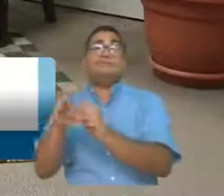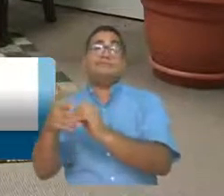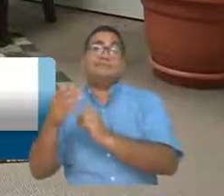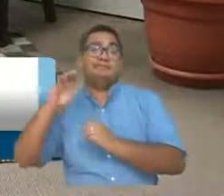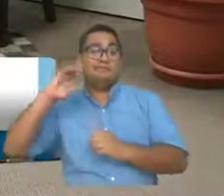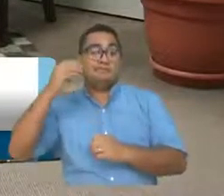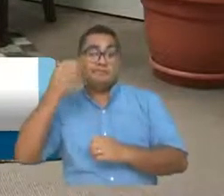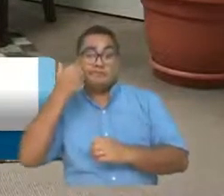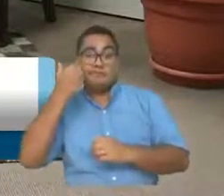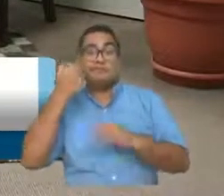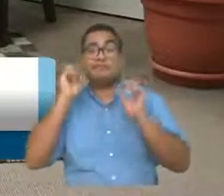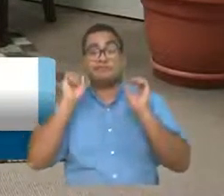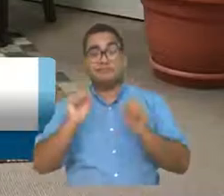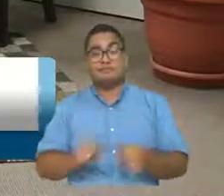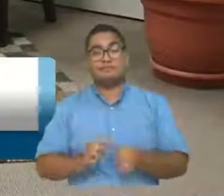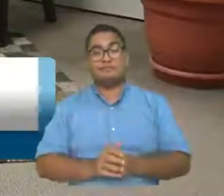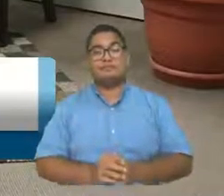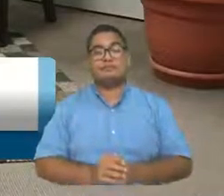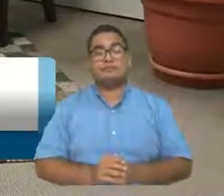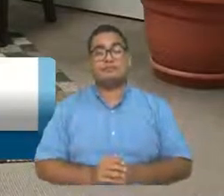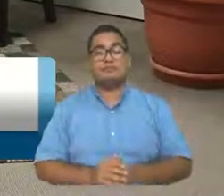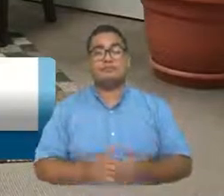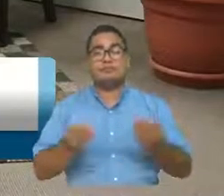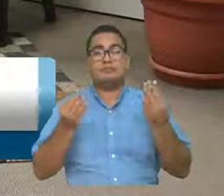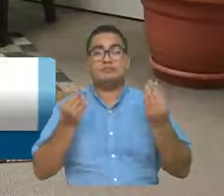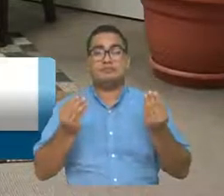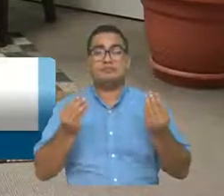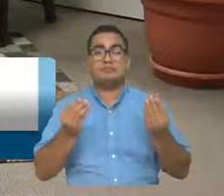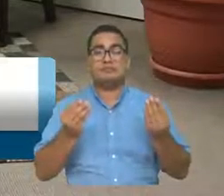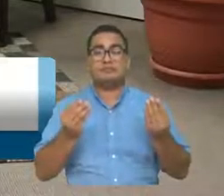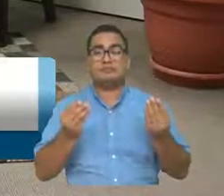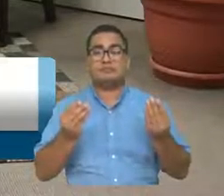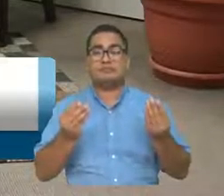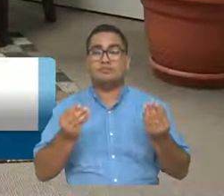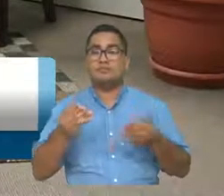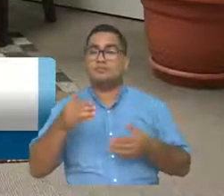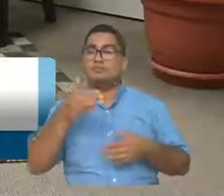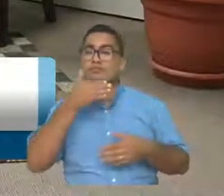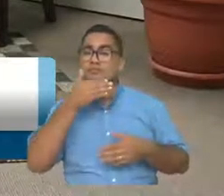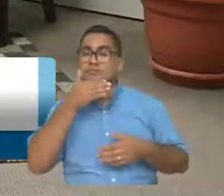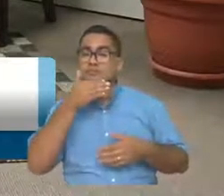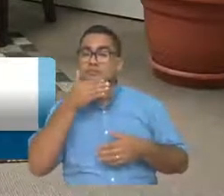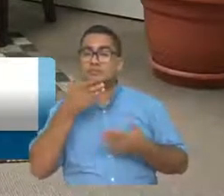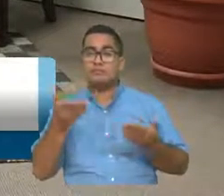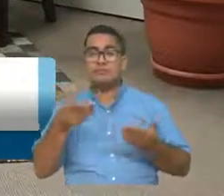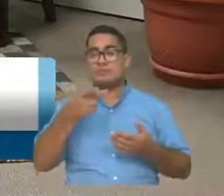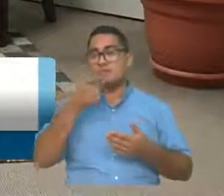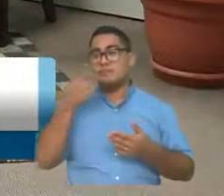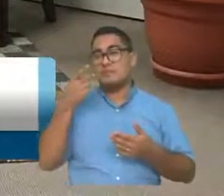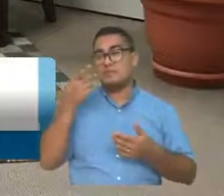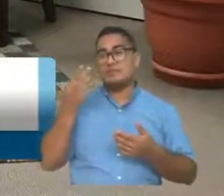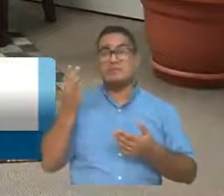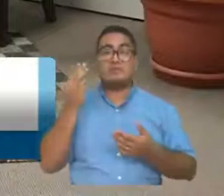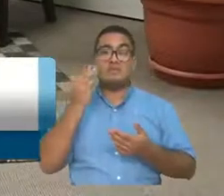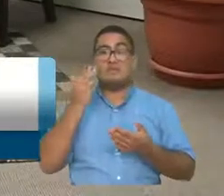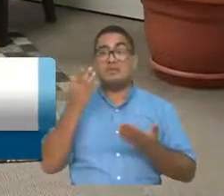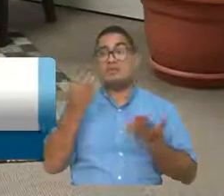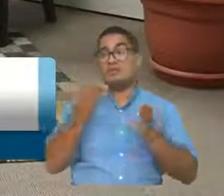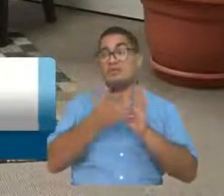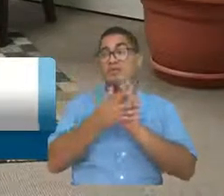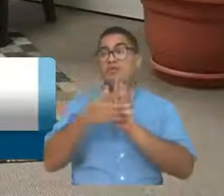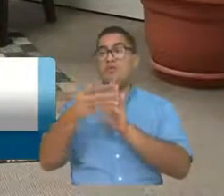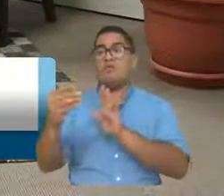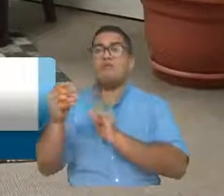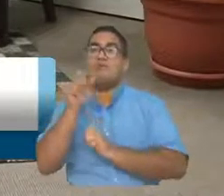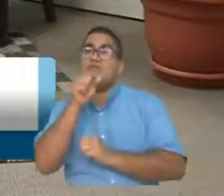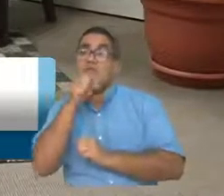son prácticamente asintomáticas? Que son portadores, y al ser portadores se